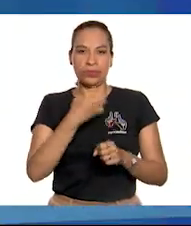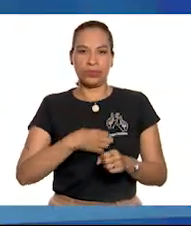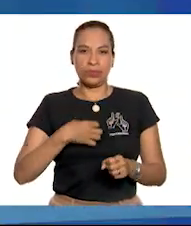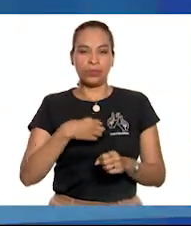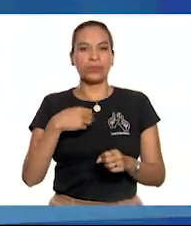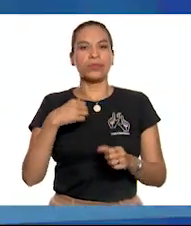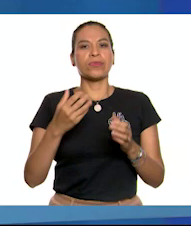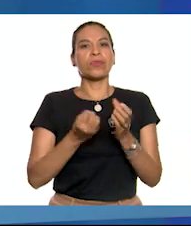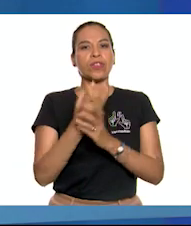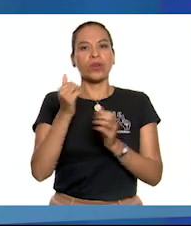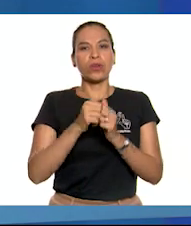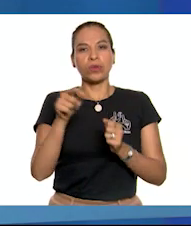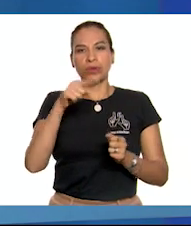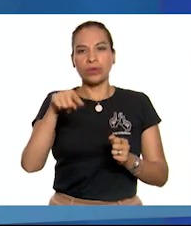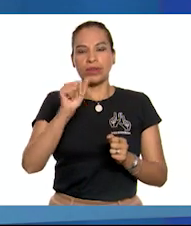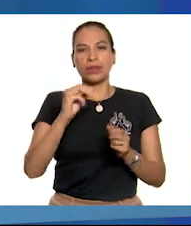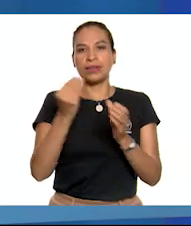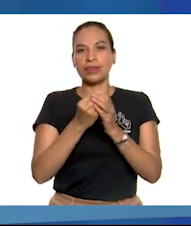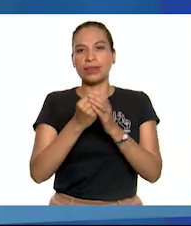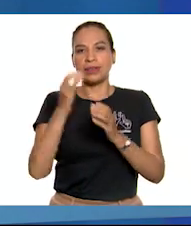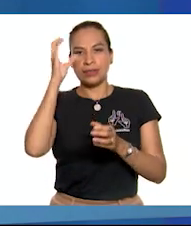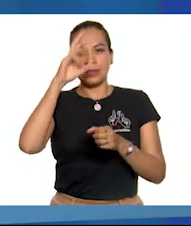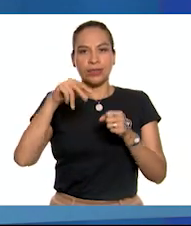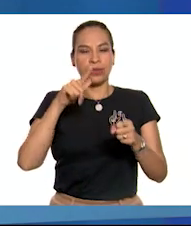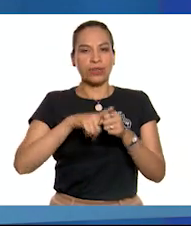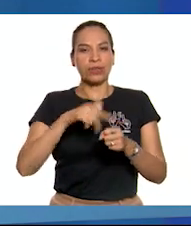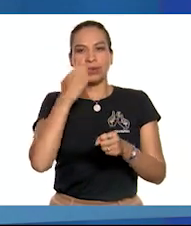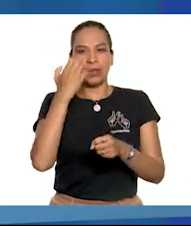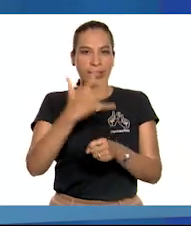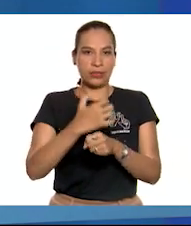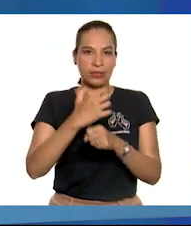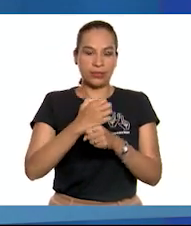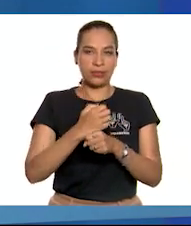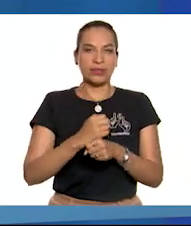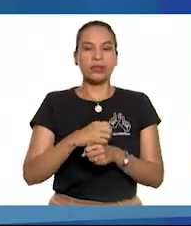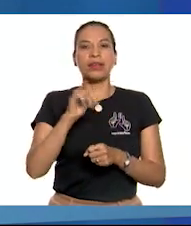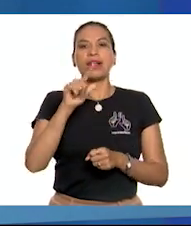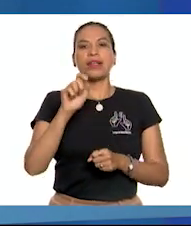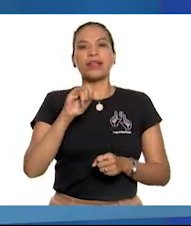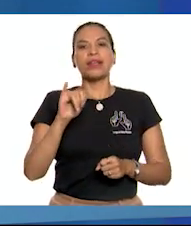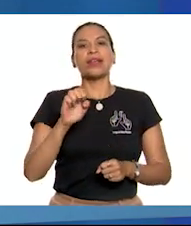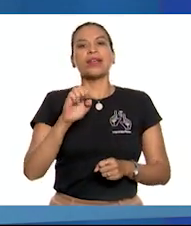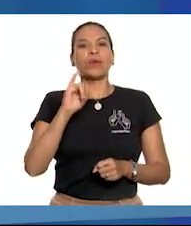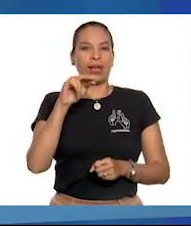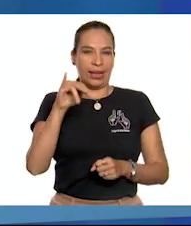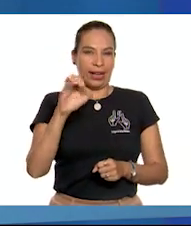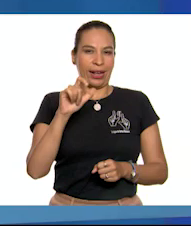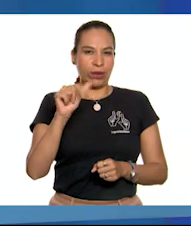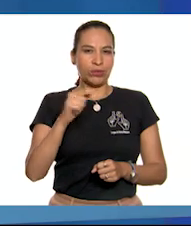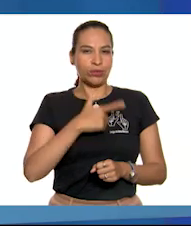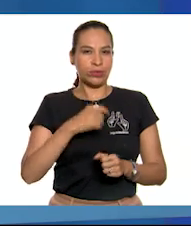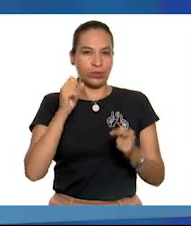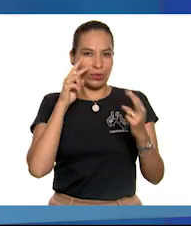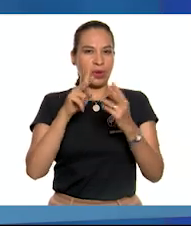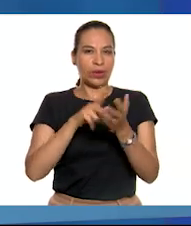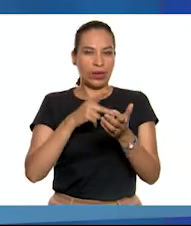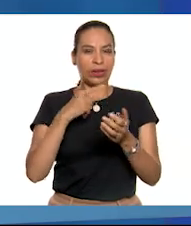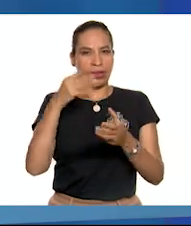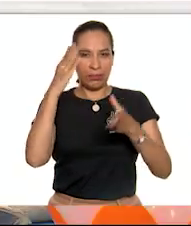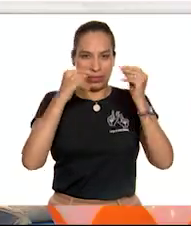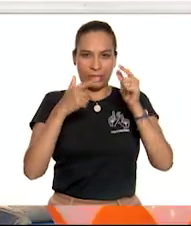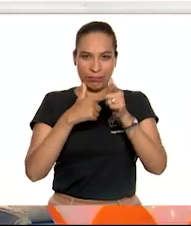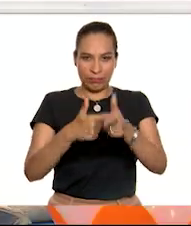de estar nuevamente en nuestra clase de ciencias naturales de quinto grado. Ale, Juan Carlos, qué gusto de verlos otra vez para seguir